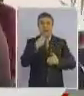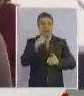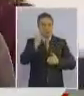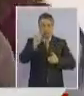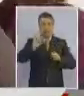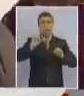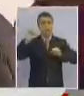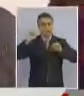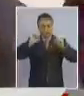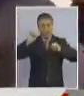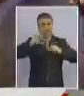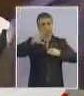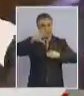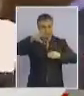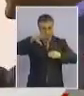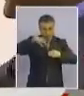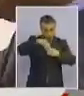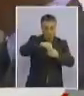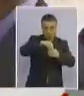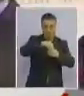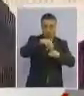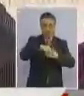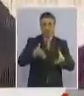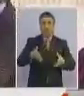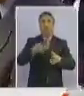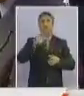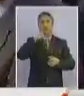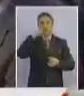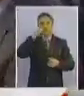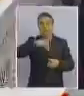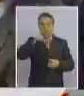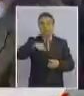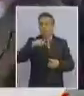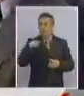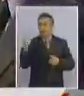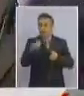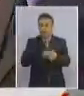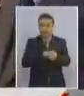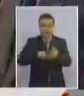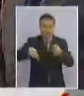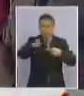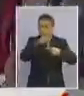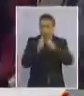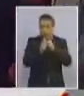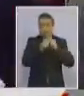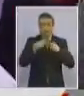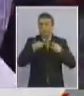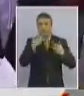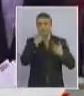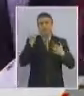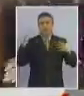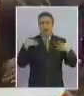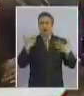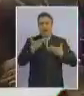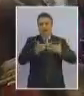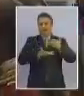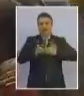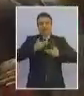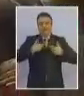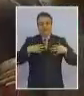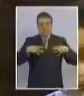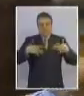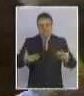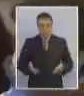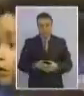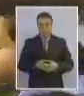y las familias que nos acompañan hoy día son nuestra mejor retribución prefiesta de la clase media como se ha denominado la